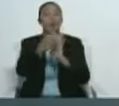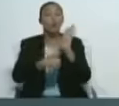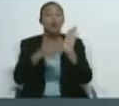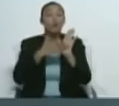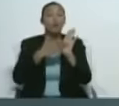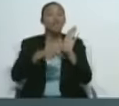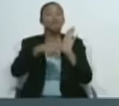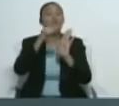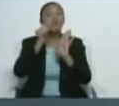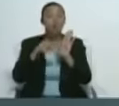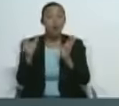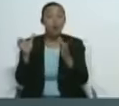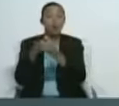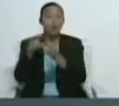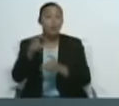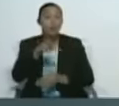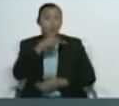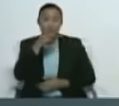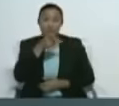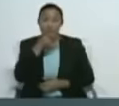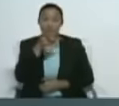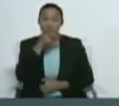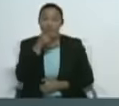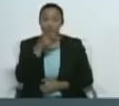con el remoquete de la